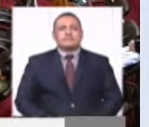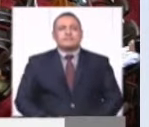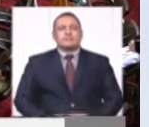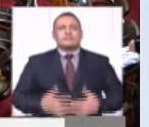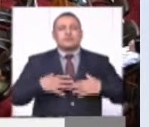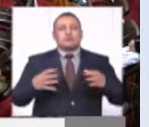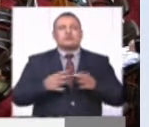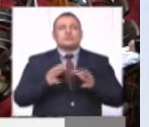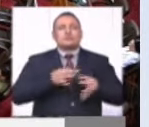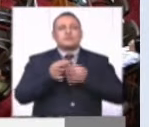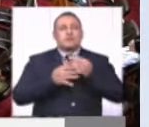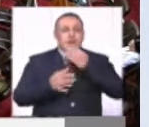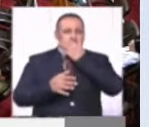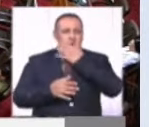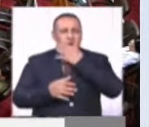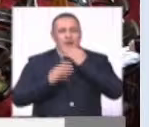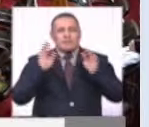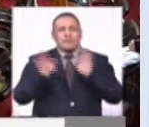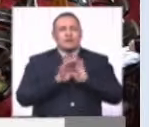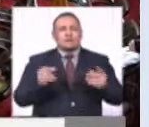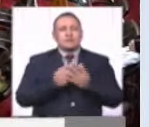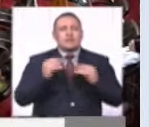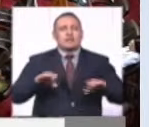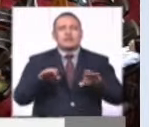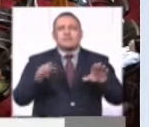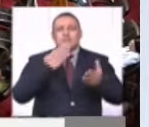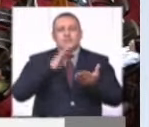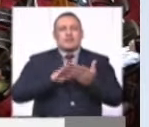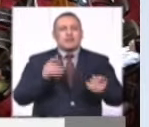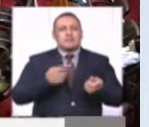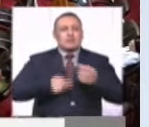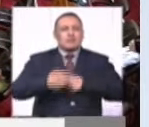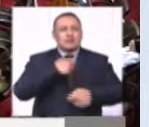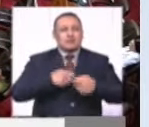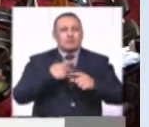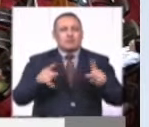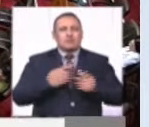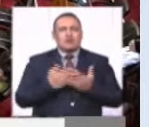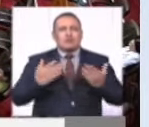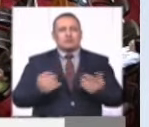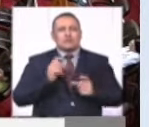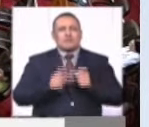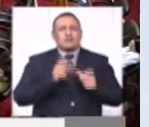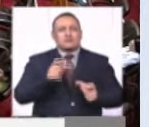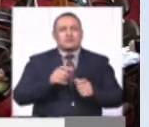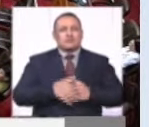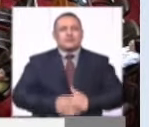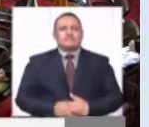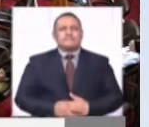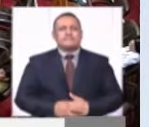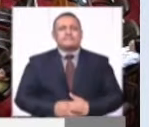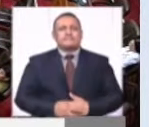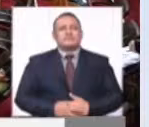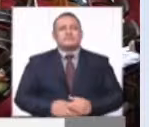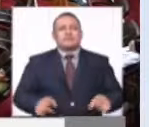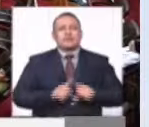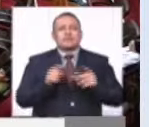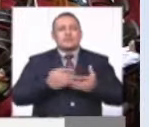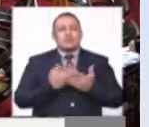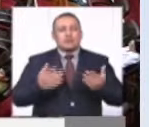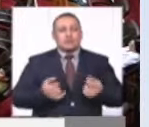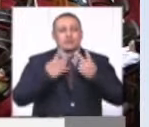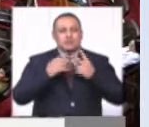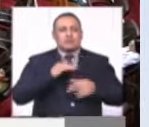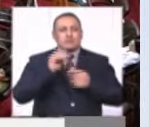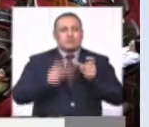Vamos a decir que basta ya de mal manejo de los recursos del pueblo, de los recursos de